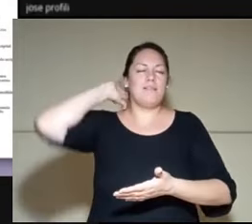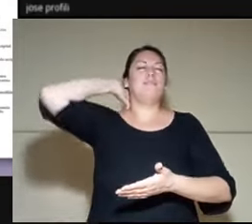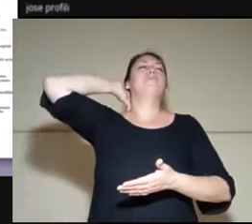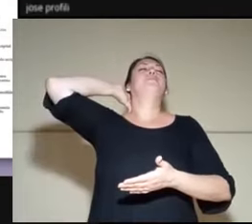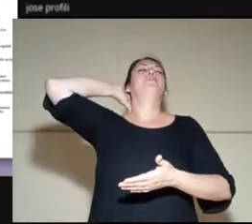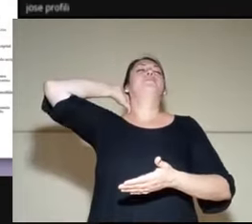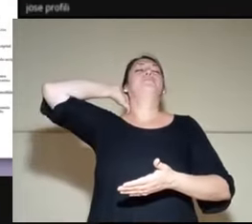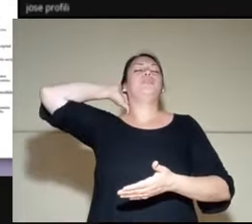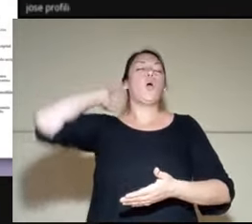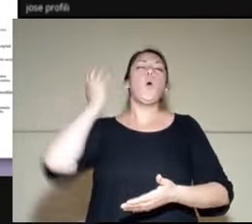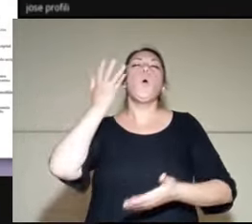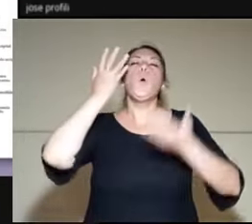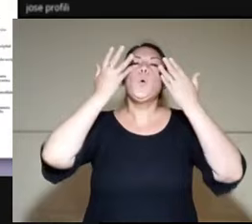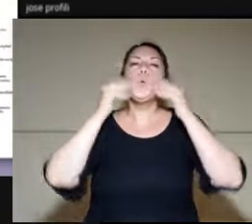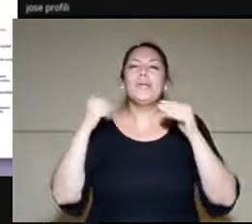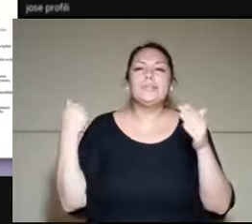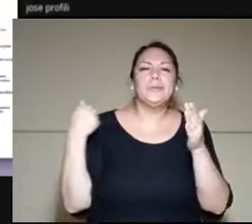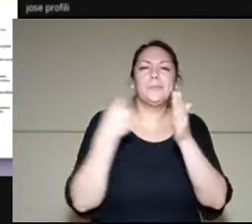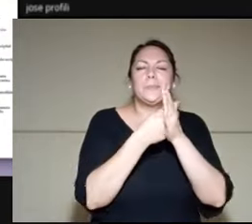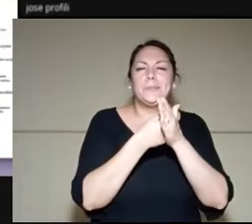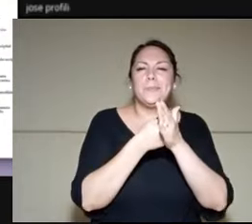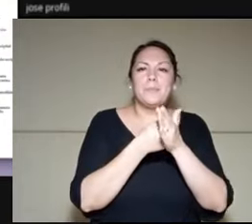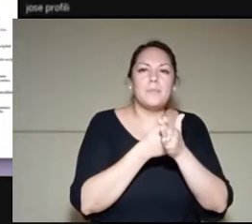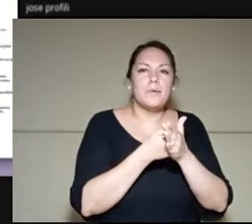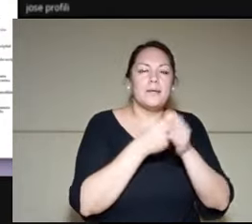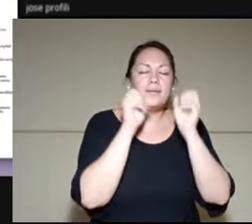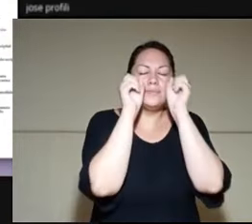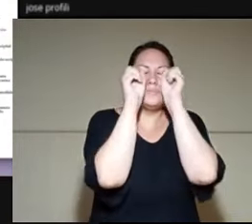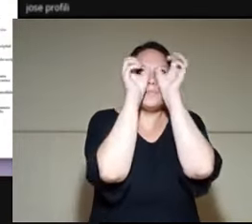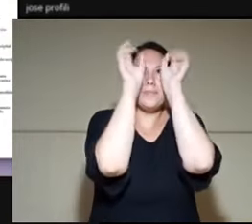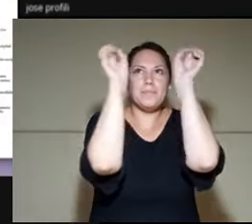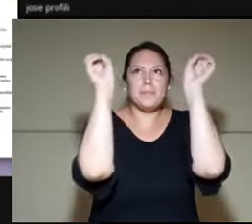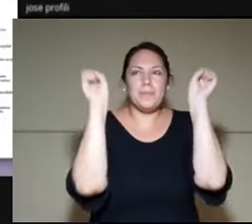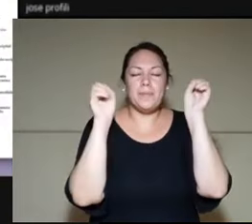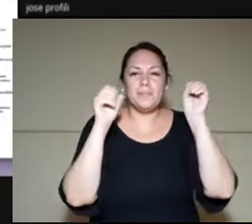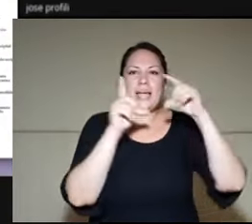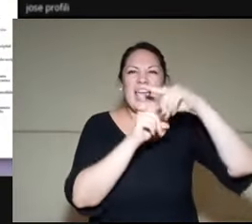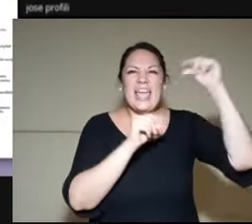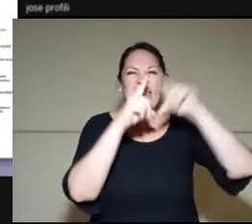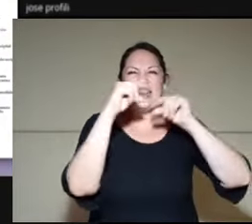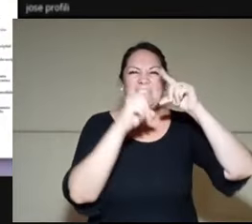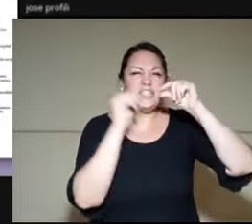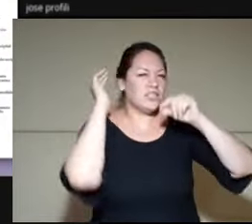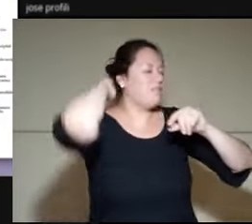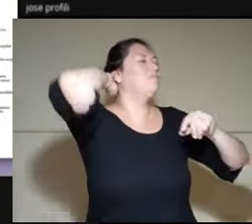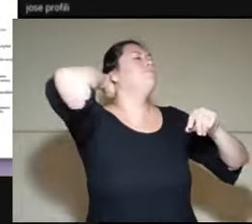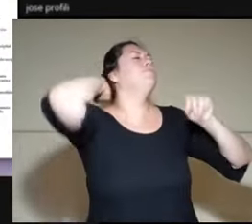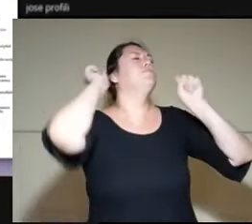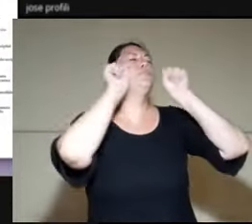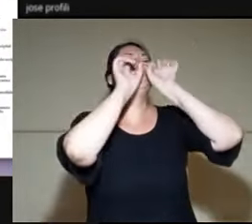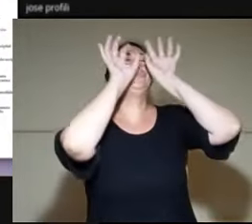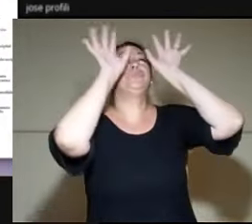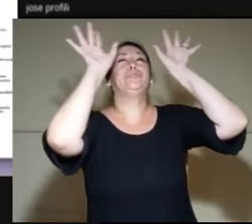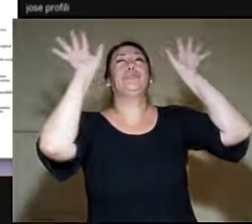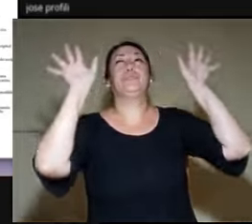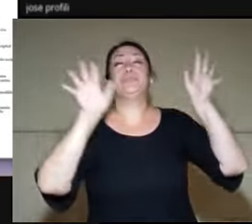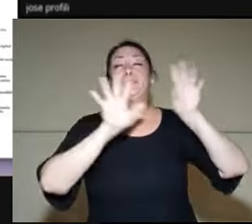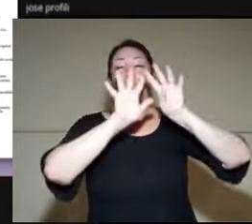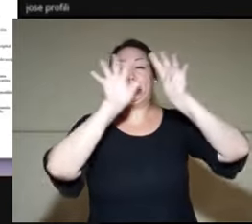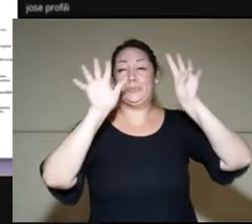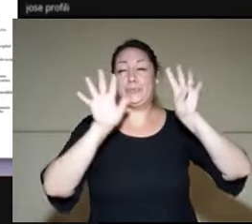y se pegan en la nuca y en el hueso parietal se les hacen estrellitas. ¿Por qué? Porque están estimulando el área de la